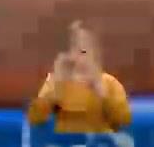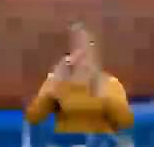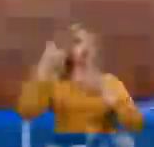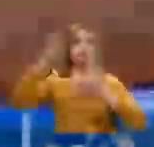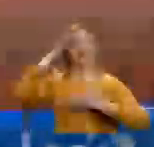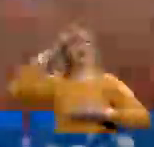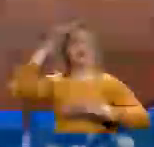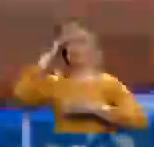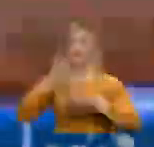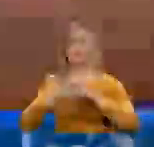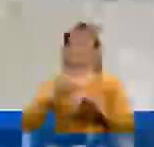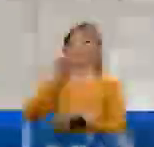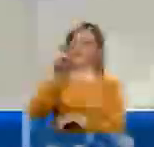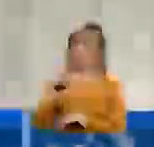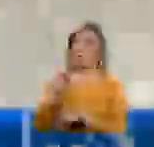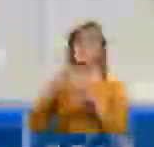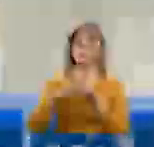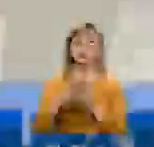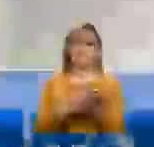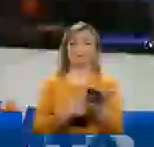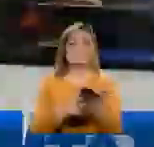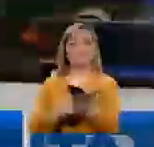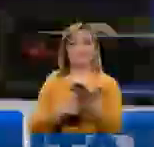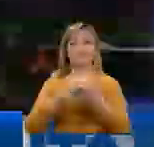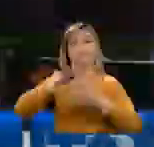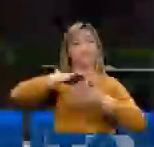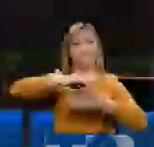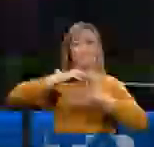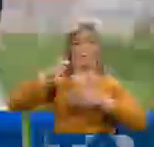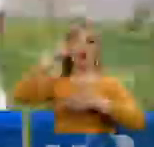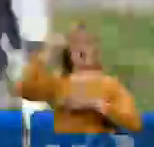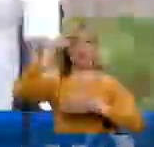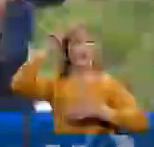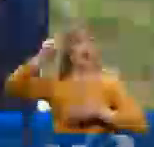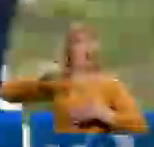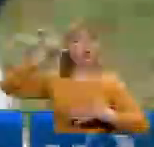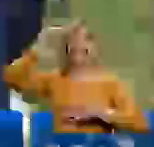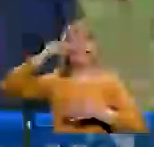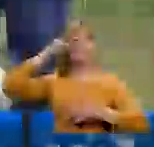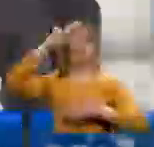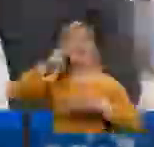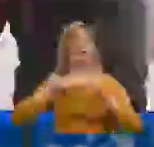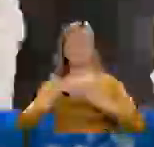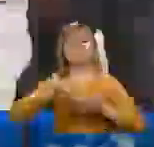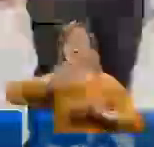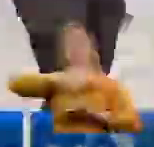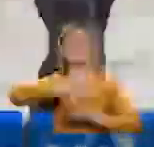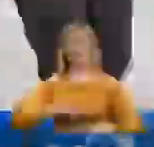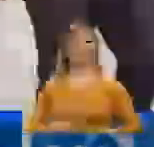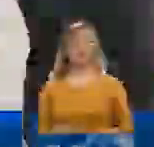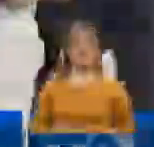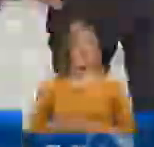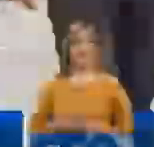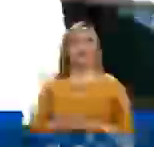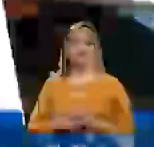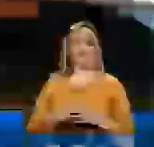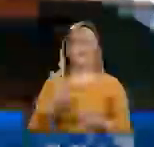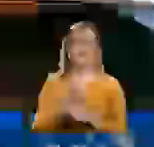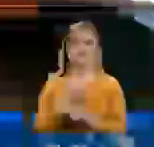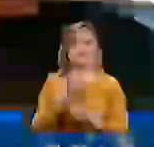de la ideología, deberían empezar a discutir las tareas pendientes del próximo gobierno y la próxima Asamblea Nacional, que debería